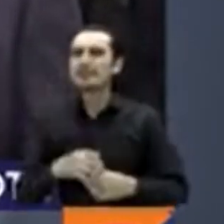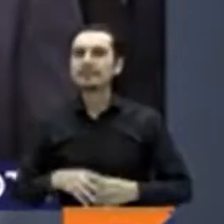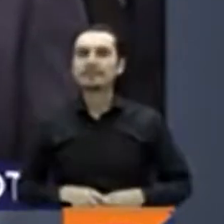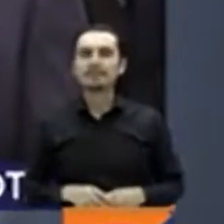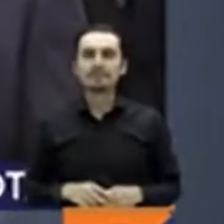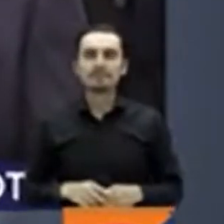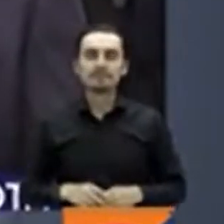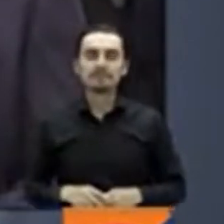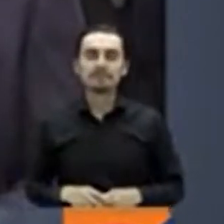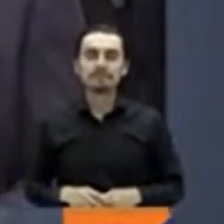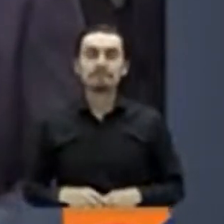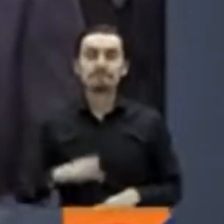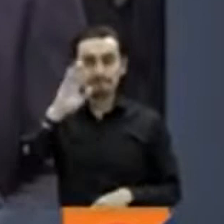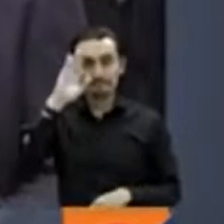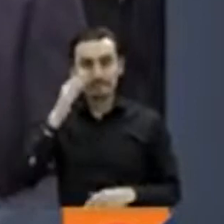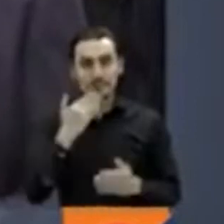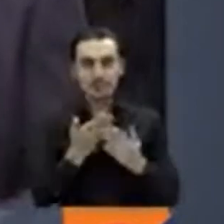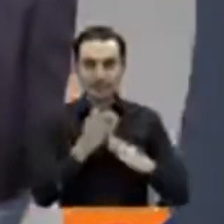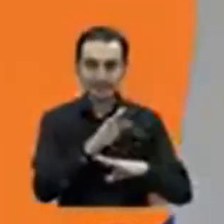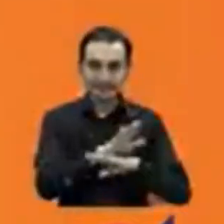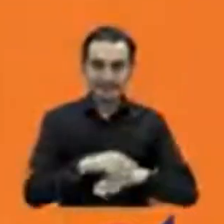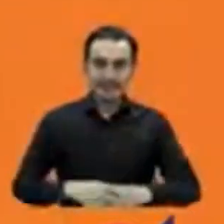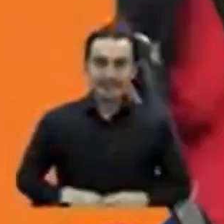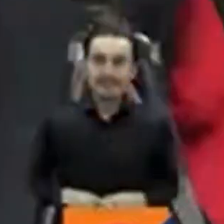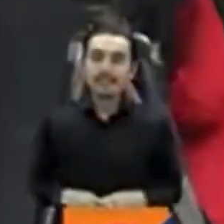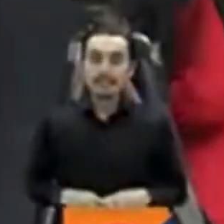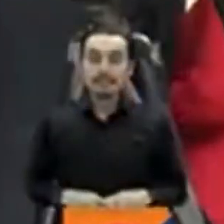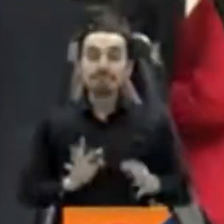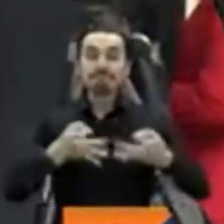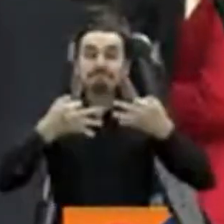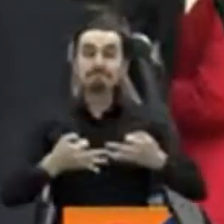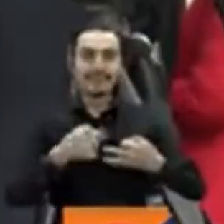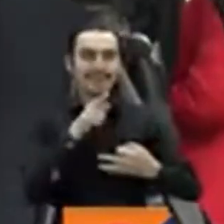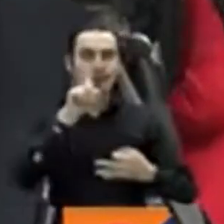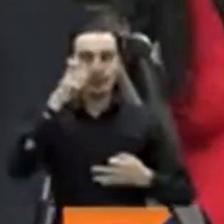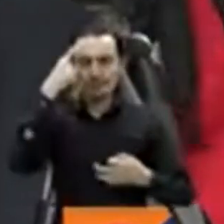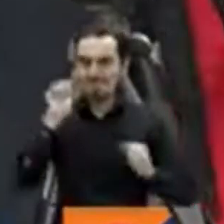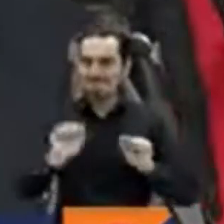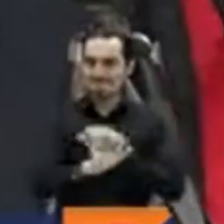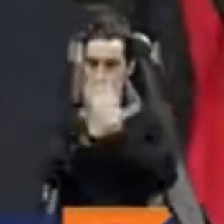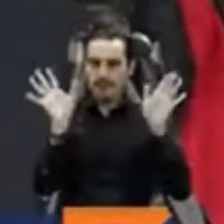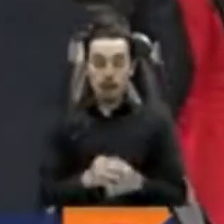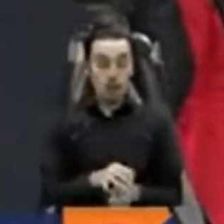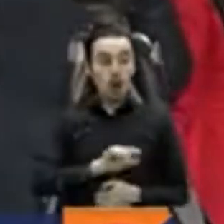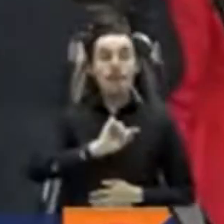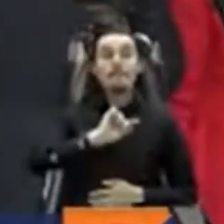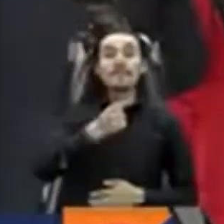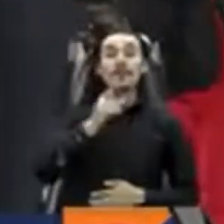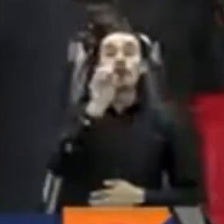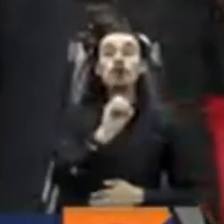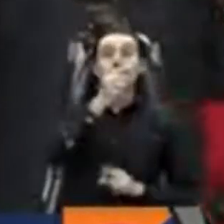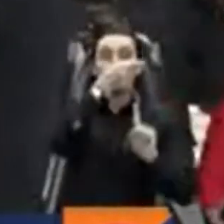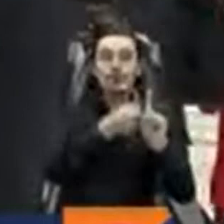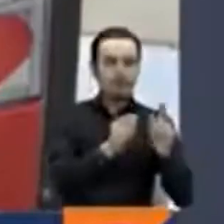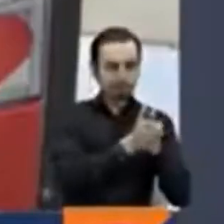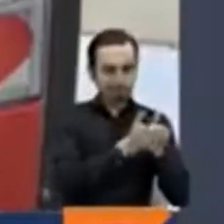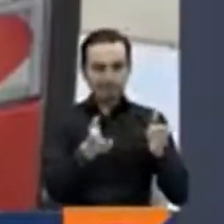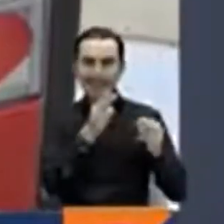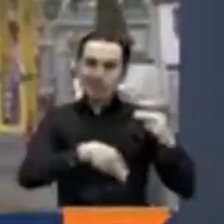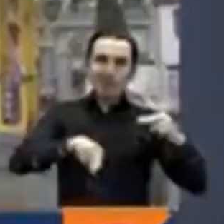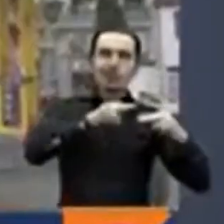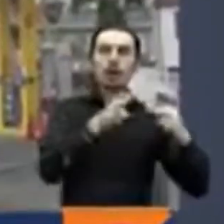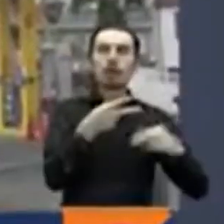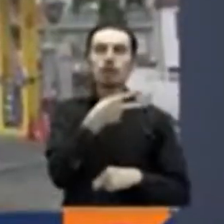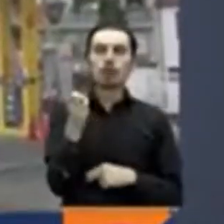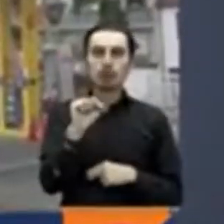José Fernando, televidentes, muy buenas tardes. Y en efecto, el gobierno ha sido claro. A partir del 1 de octubre sube el precio de la gasolina a